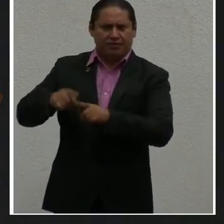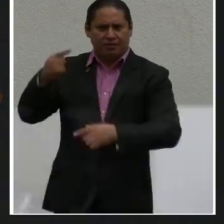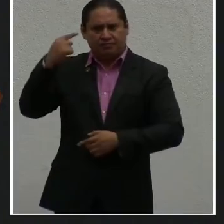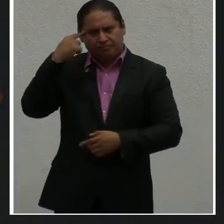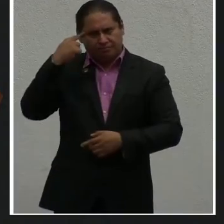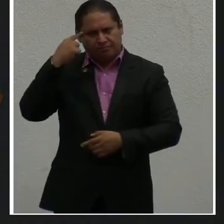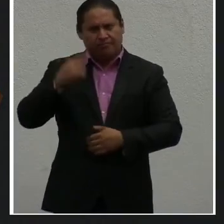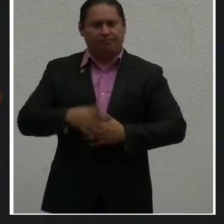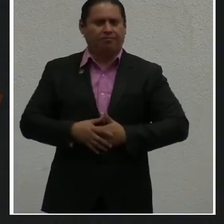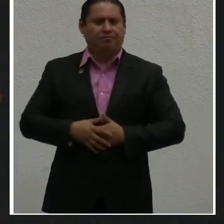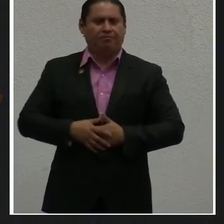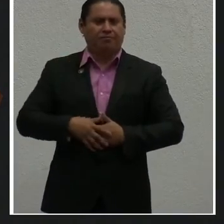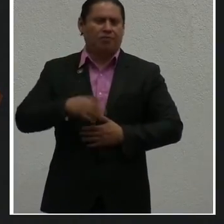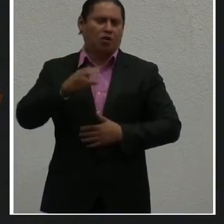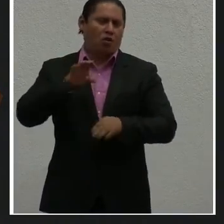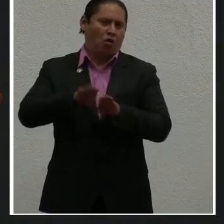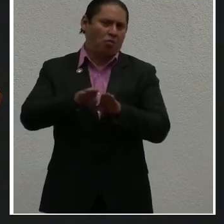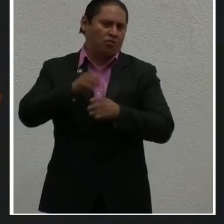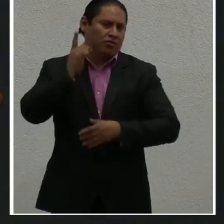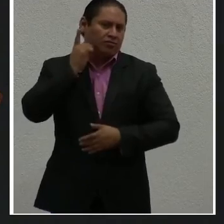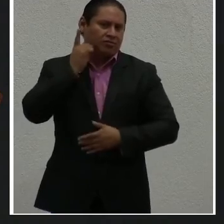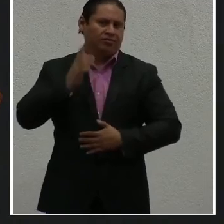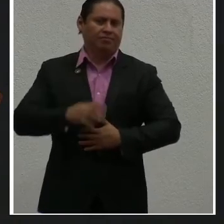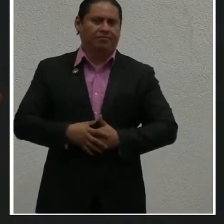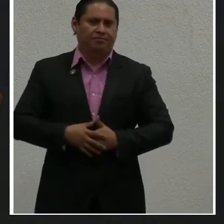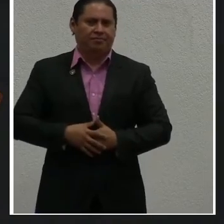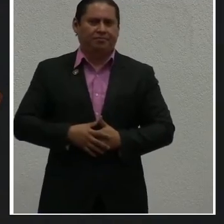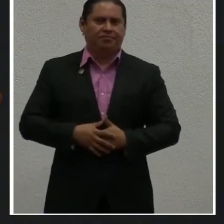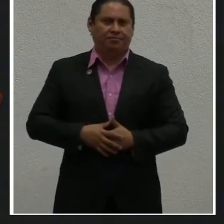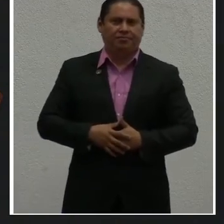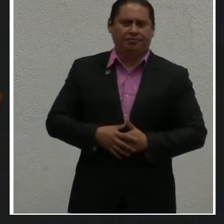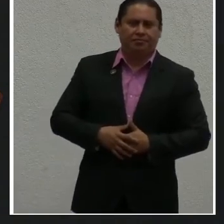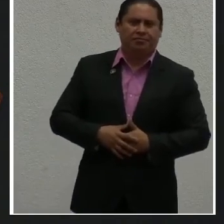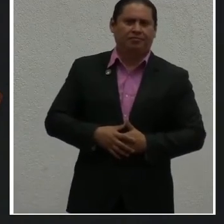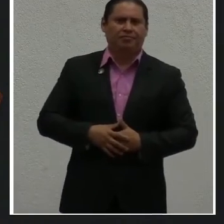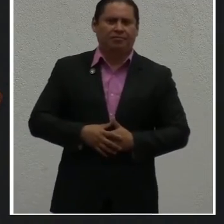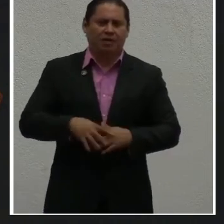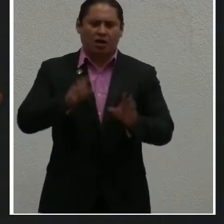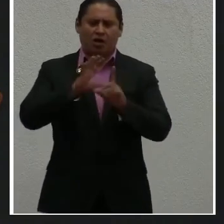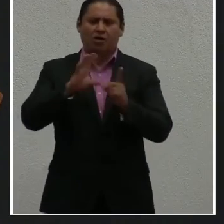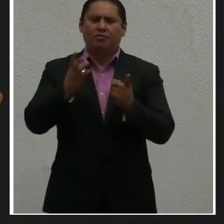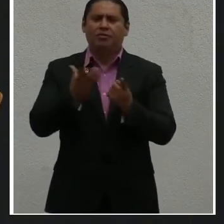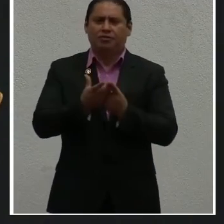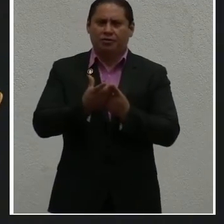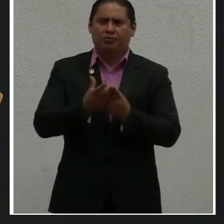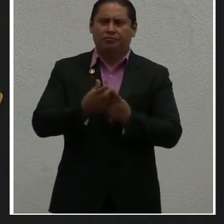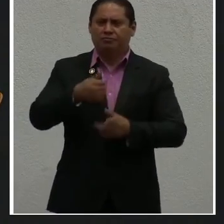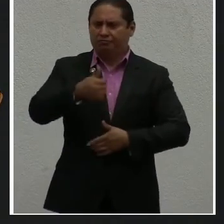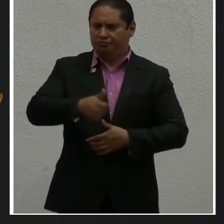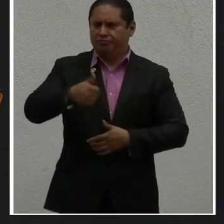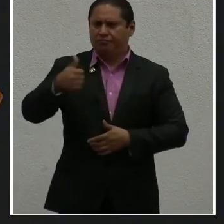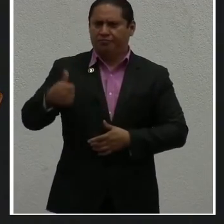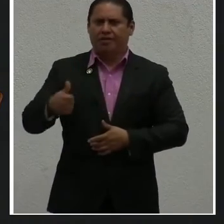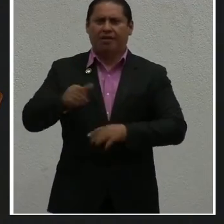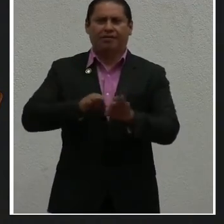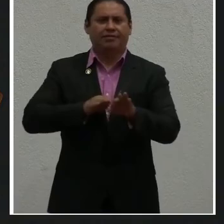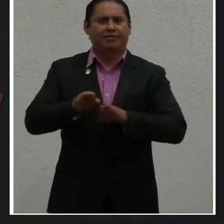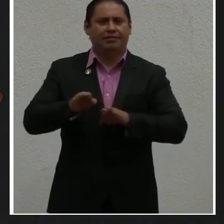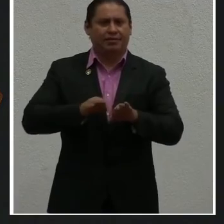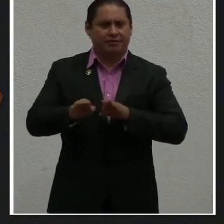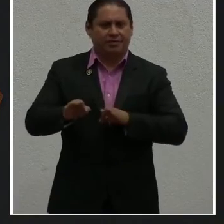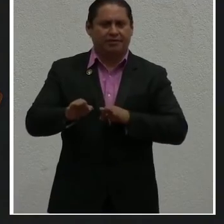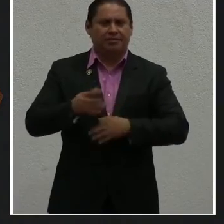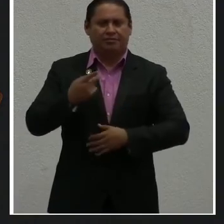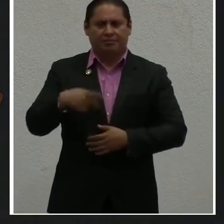como legisladores? Por supuesto que cada comisión tiene una ardua tarea, pero